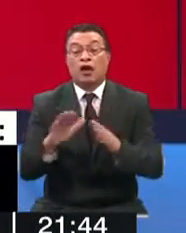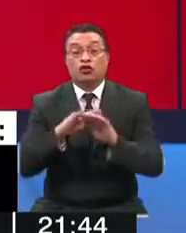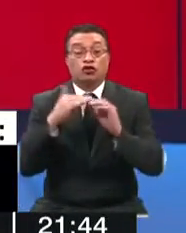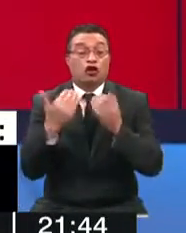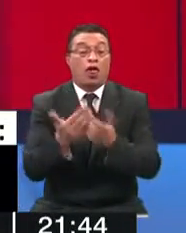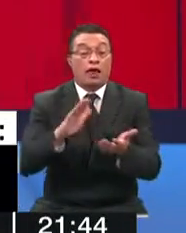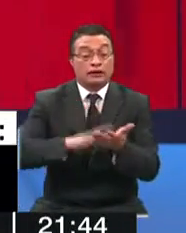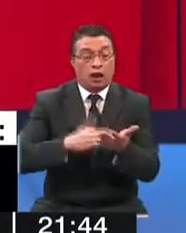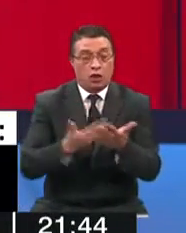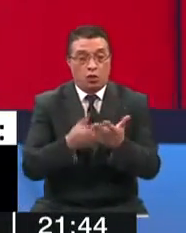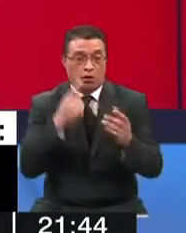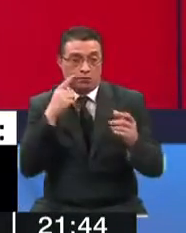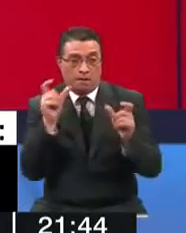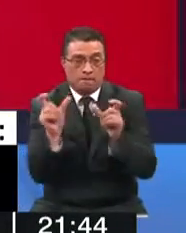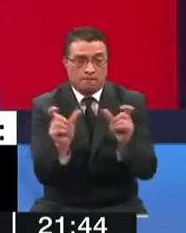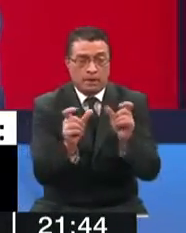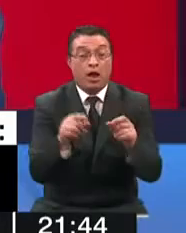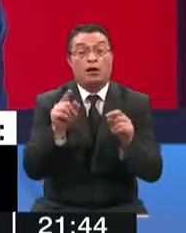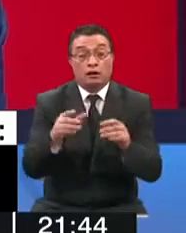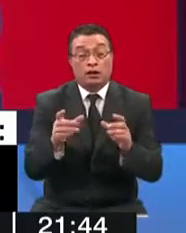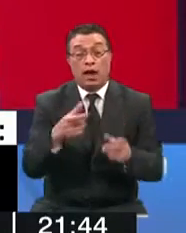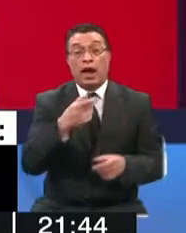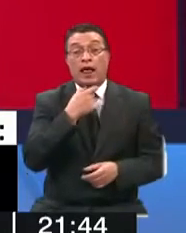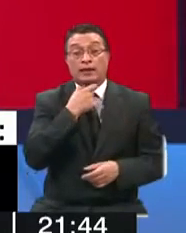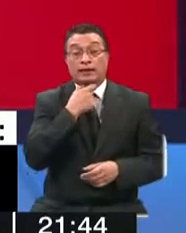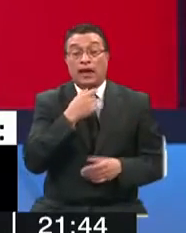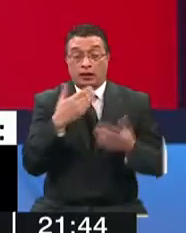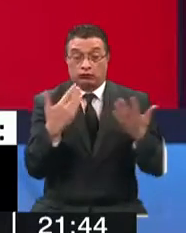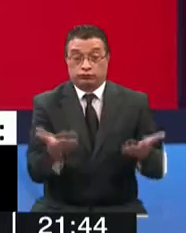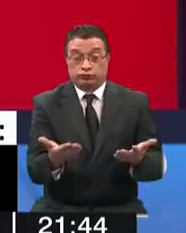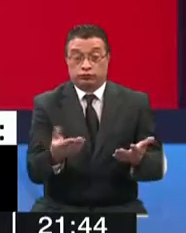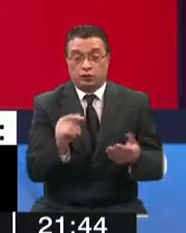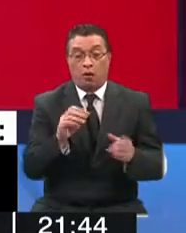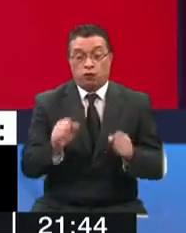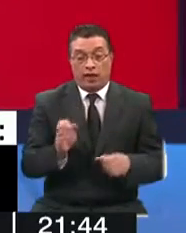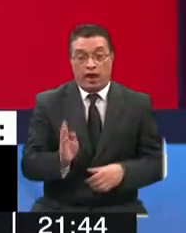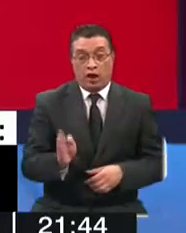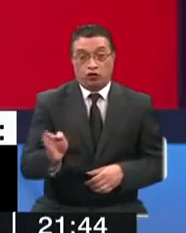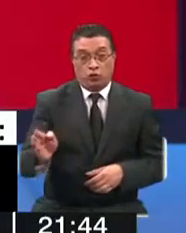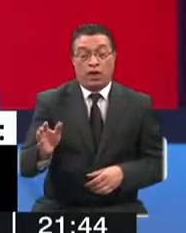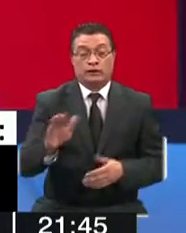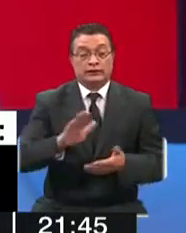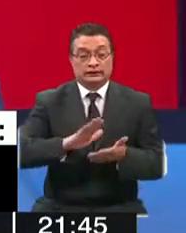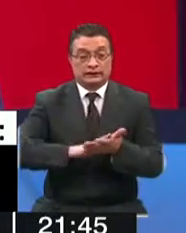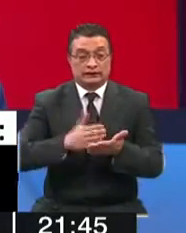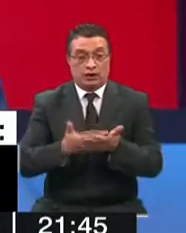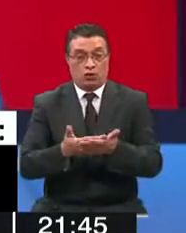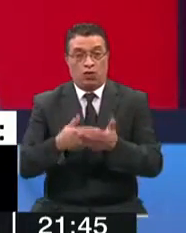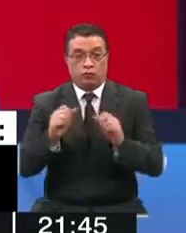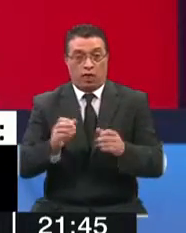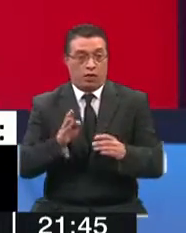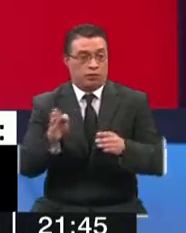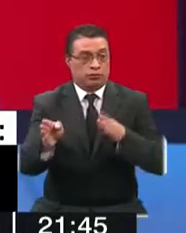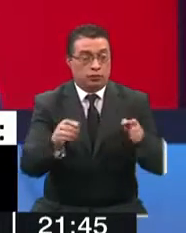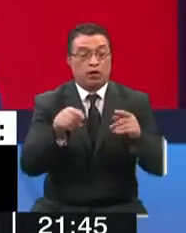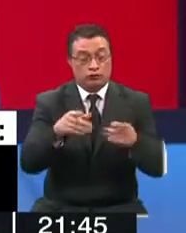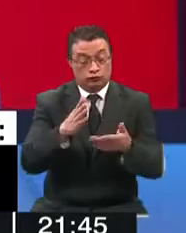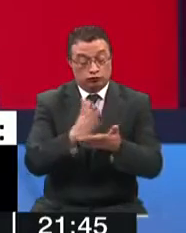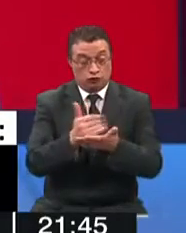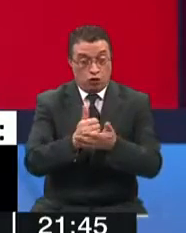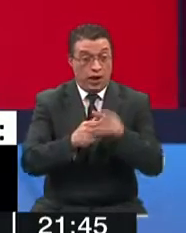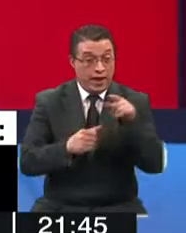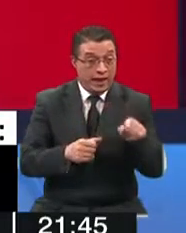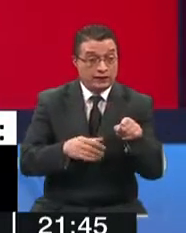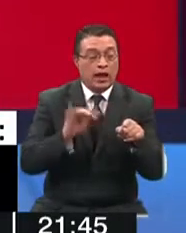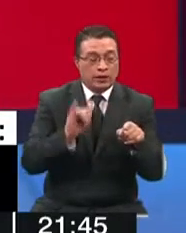de salud. O sea, es clave garantizar junto con esto también la continuidad de la atención de salud. Y justamente nosotros no solamente tomamos esta medida, sino que además